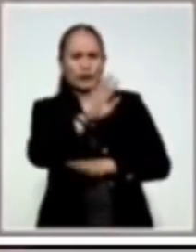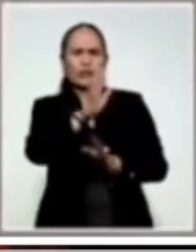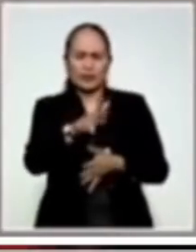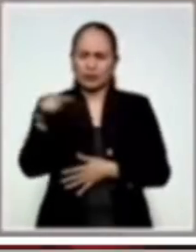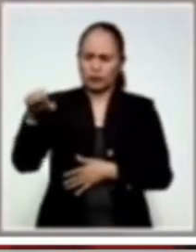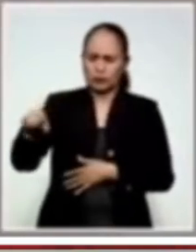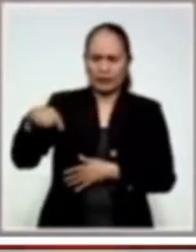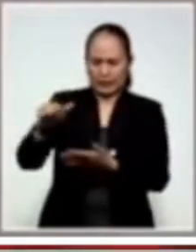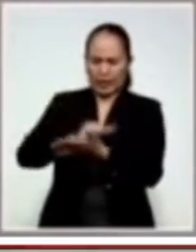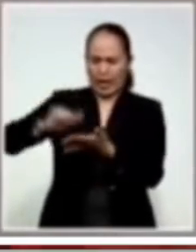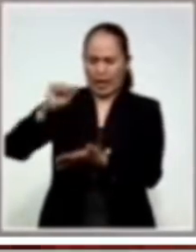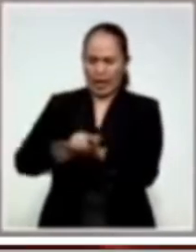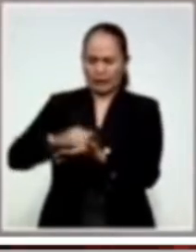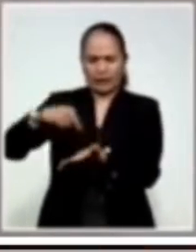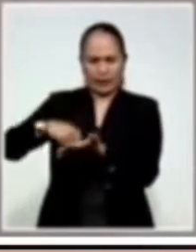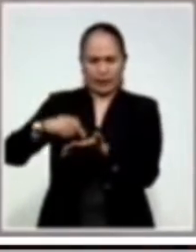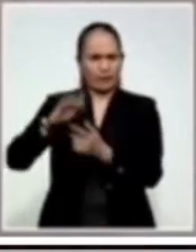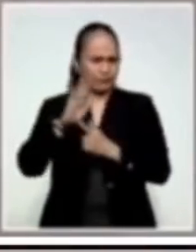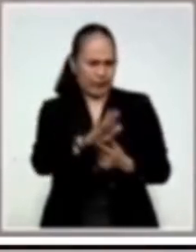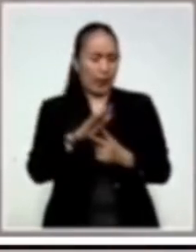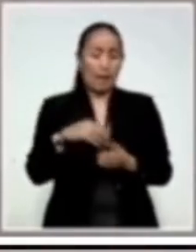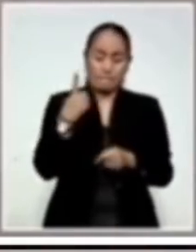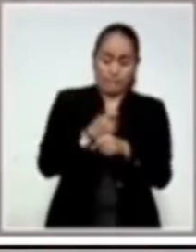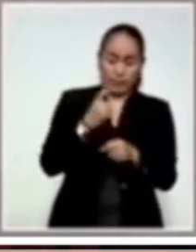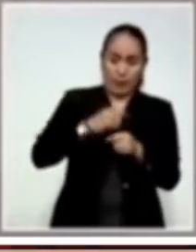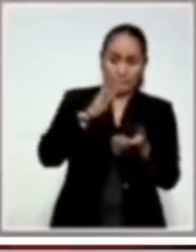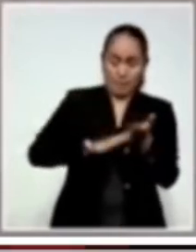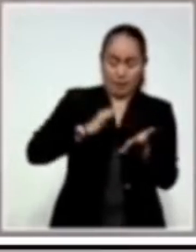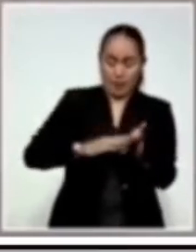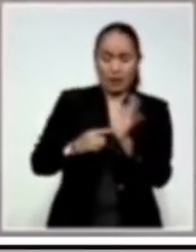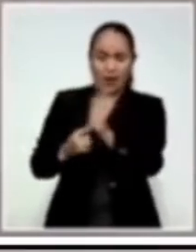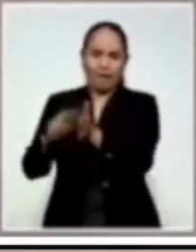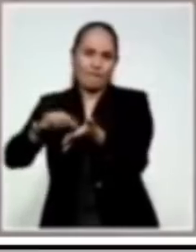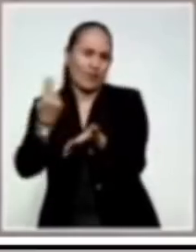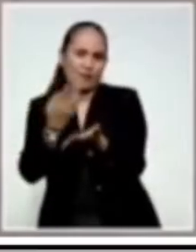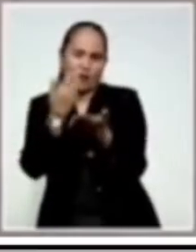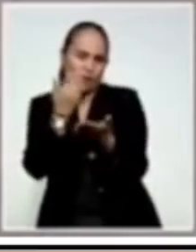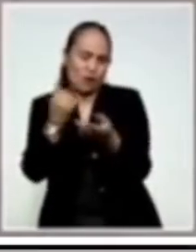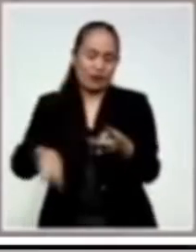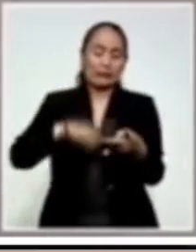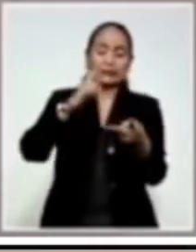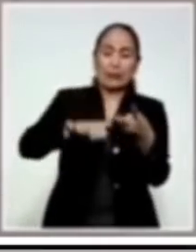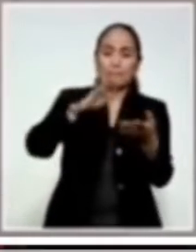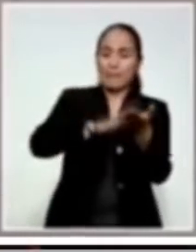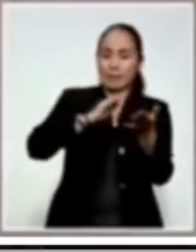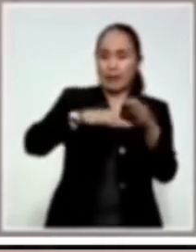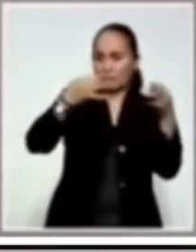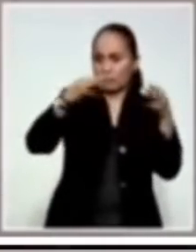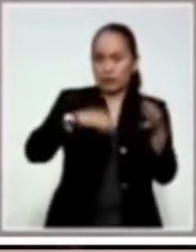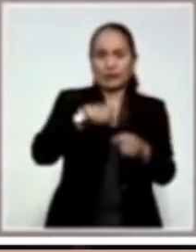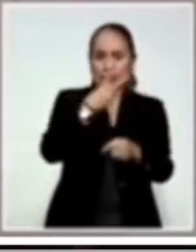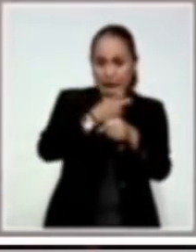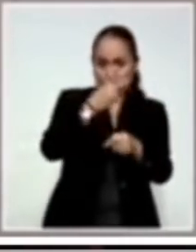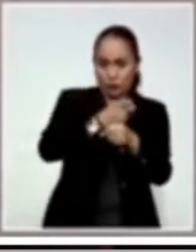la Corte en el acta, porque el primer escrito que presentó lo presentó sin firma. El segundo escrito que presentó fue para decirnos que todos